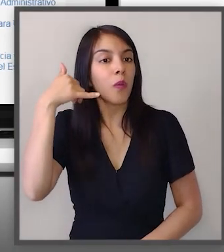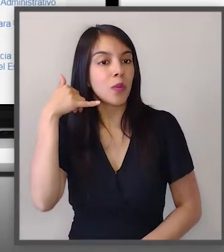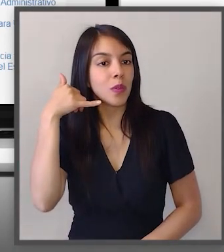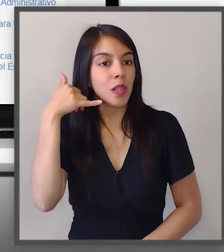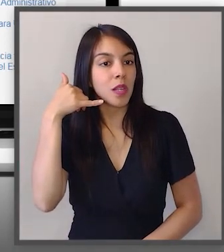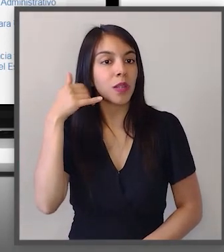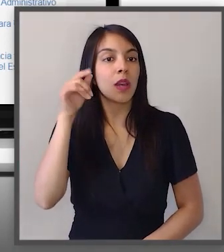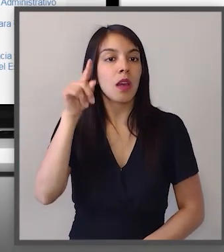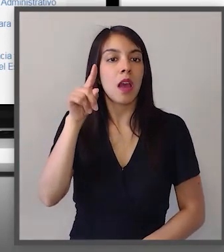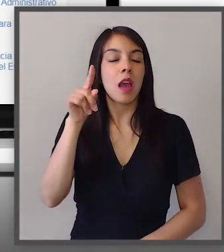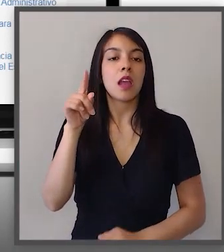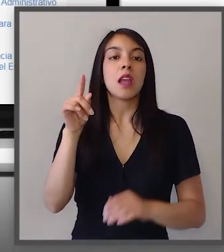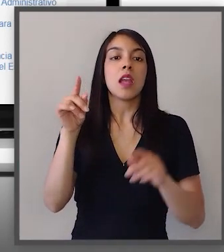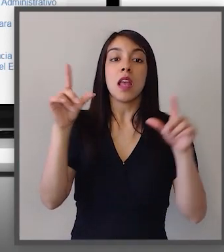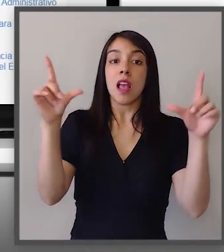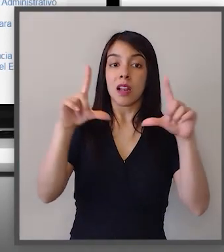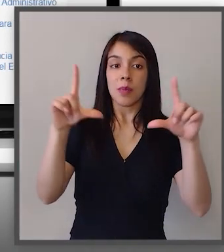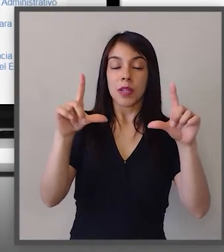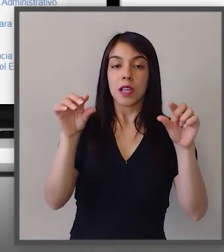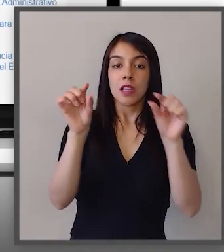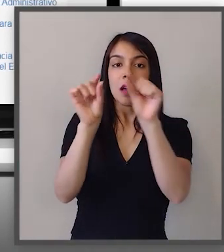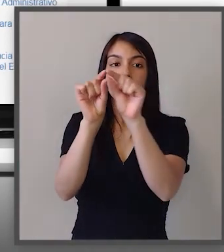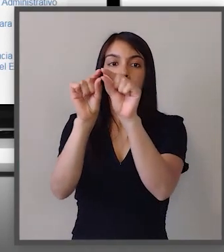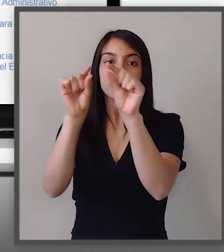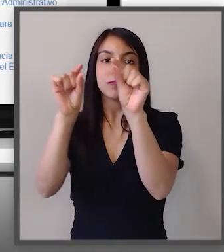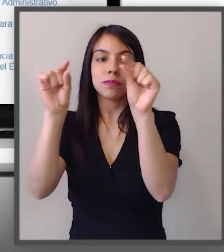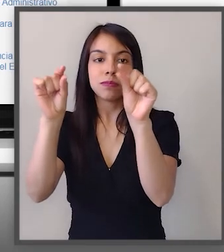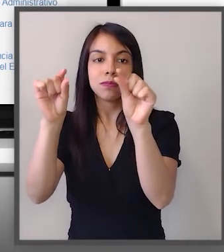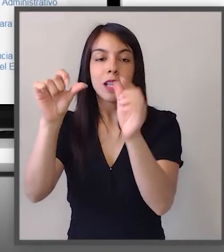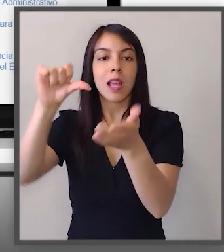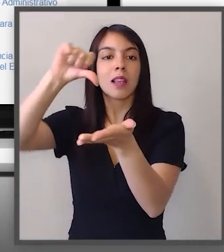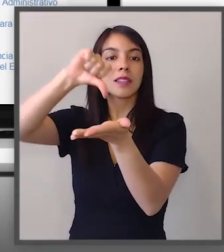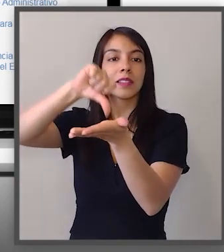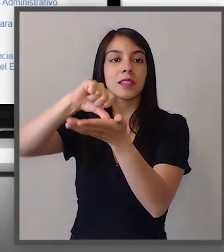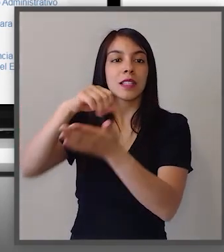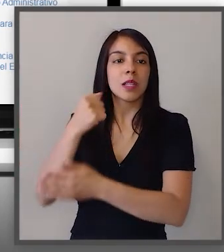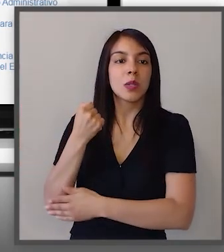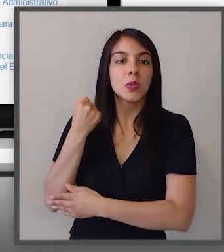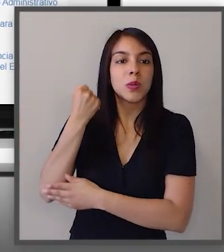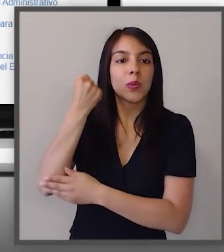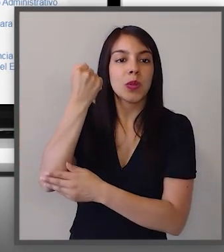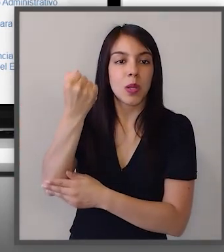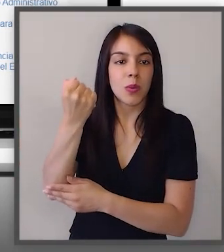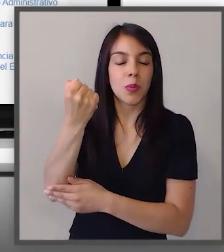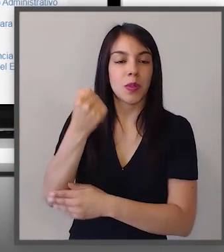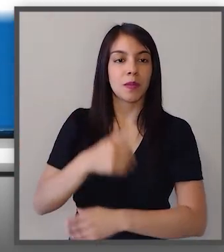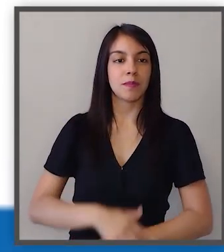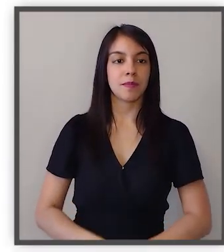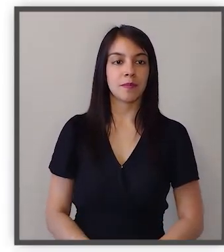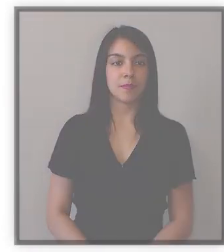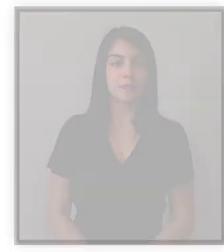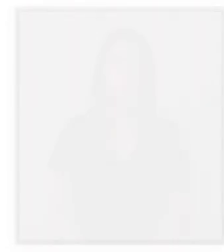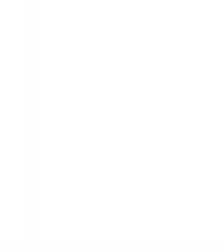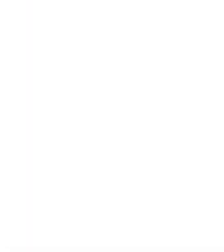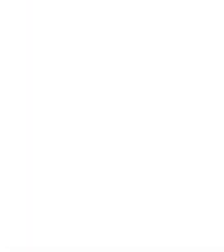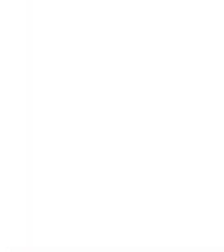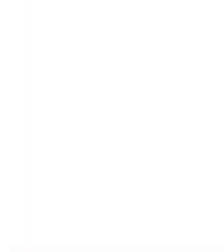aparecerán en la pestaña Centro de Ayuda, en la esquina superior derecha de su pantalla.